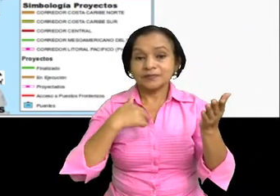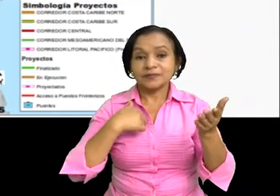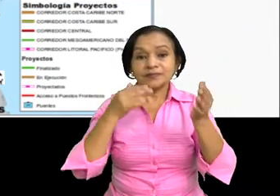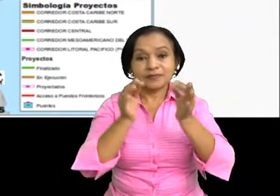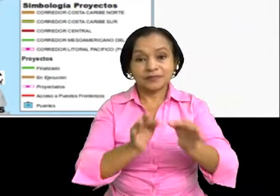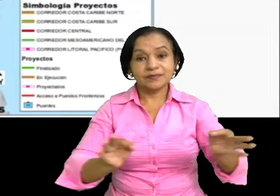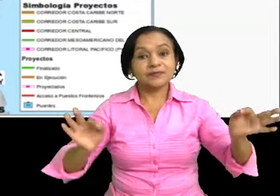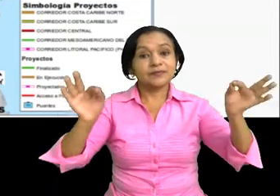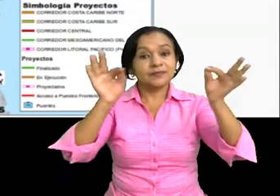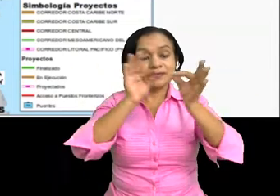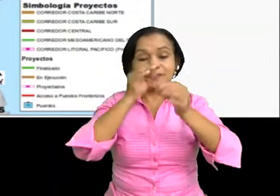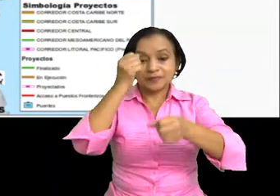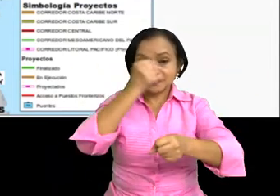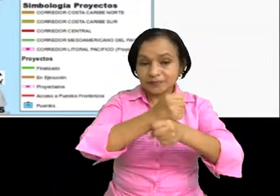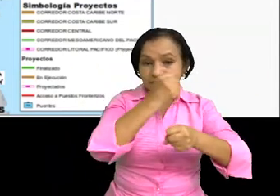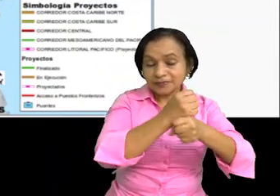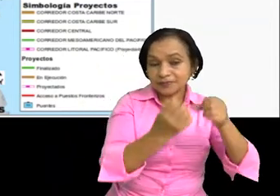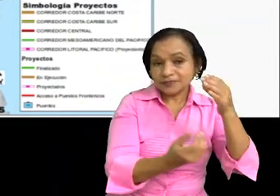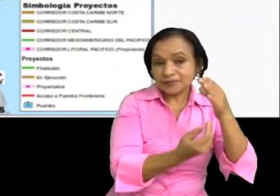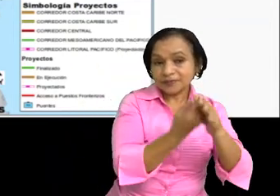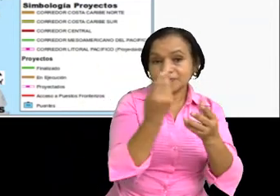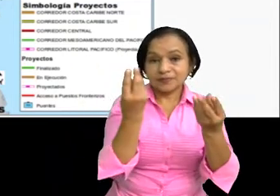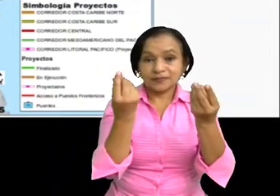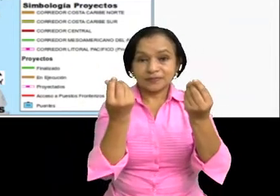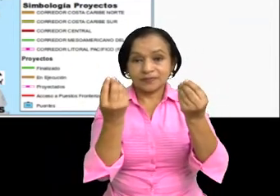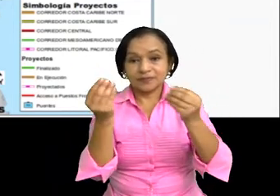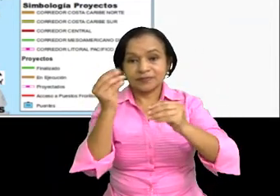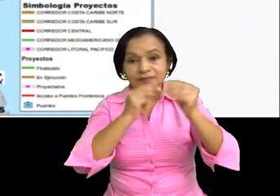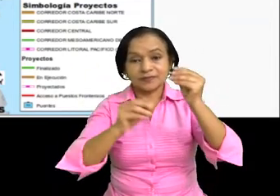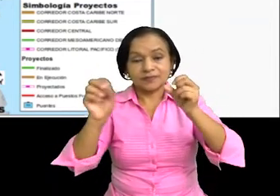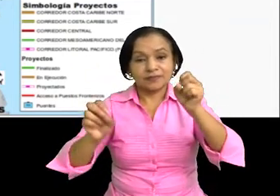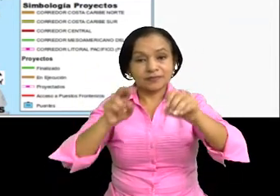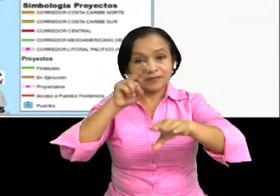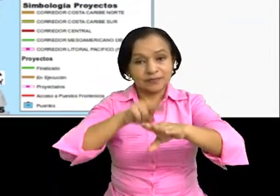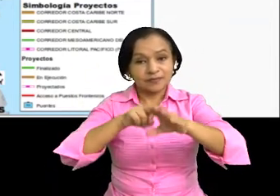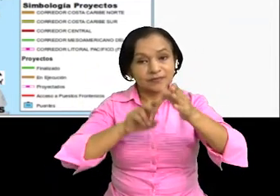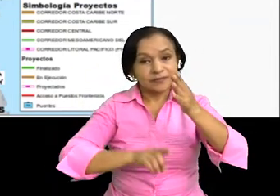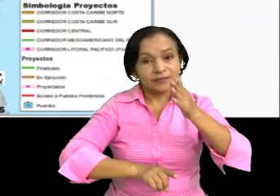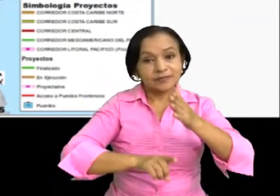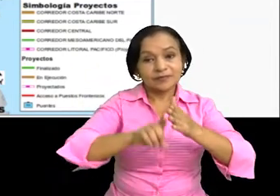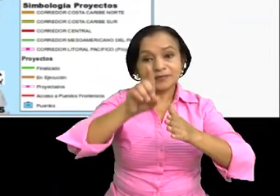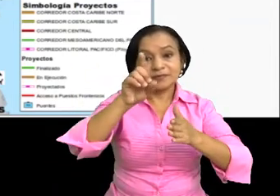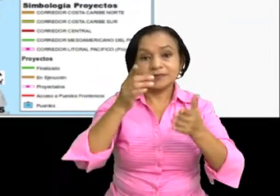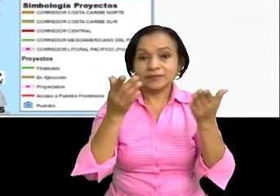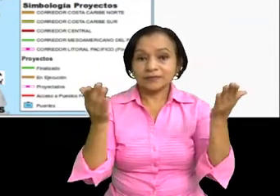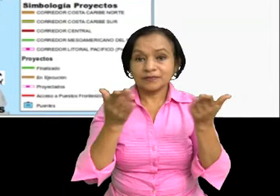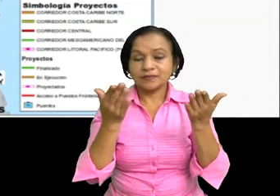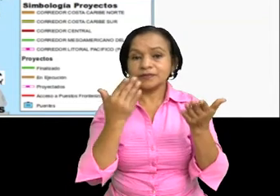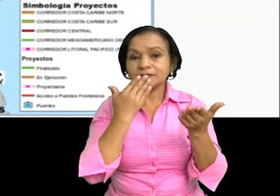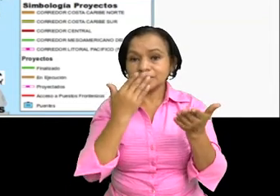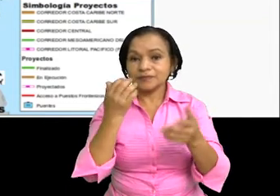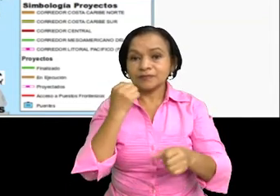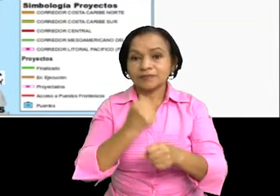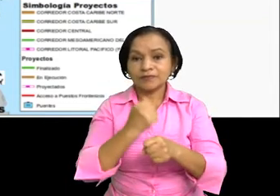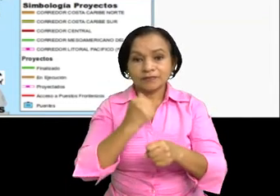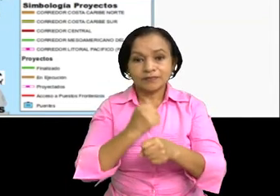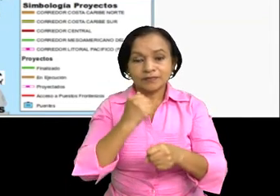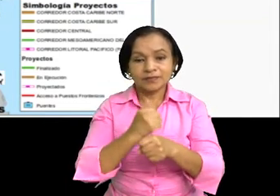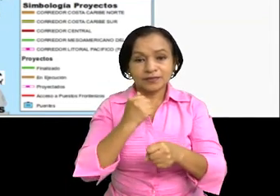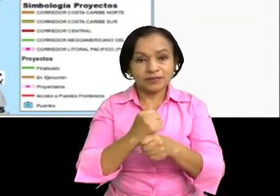claro, en la producción, en la economía, en el desarrollo nacional. Es verdaderamente estratégico.